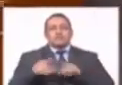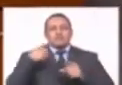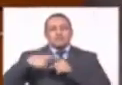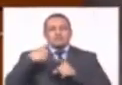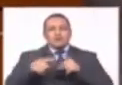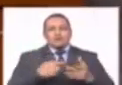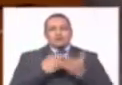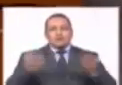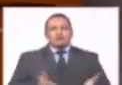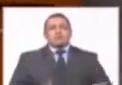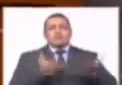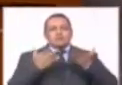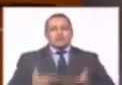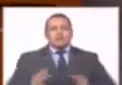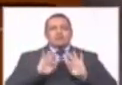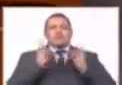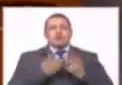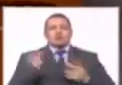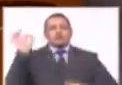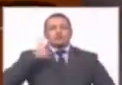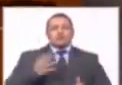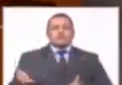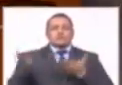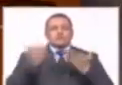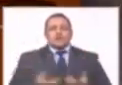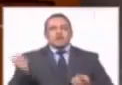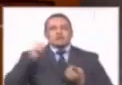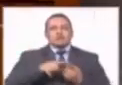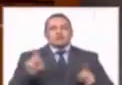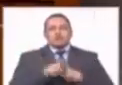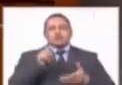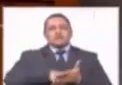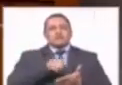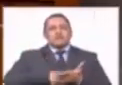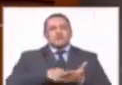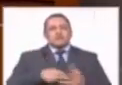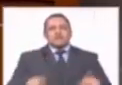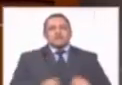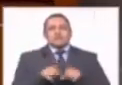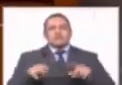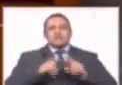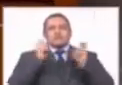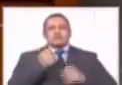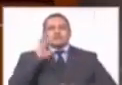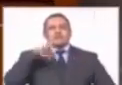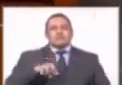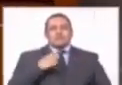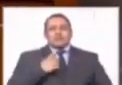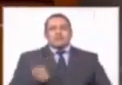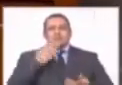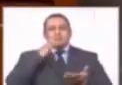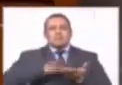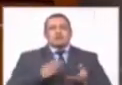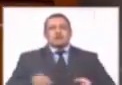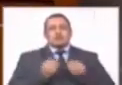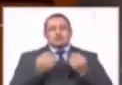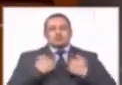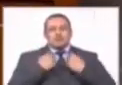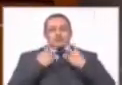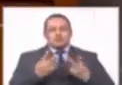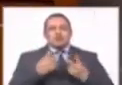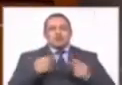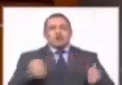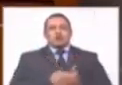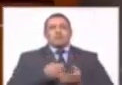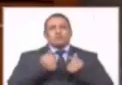Publicontadores, el día de hoy te vamos a dar a conocer que las disputas y las peleas entre los congresistas han estado al